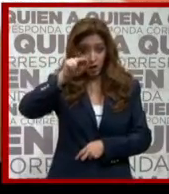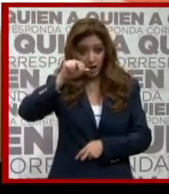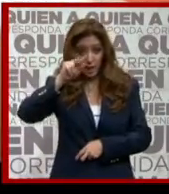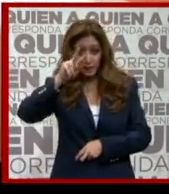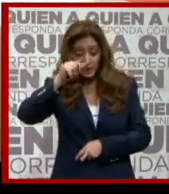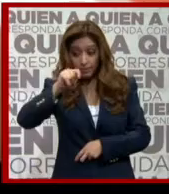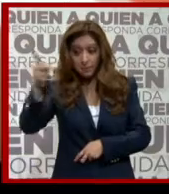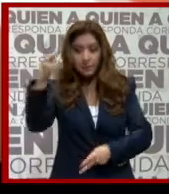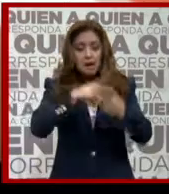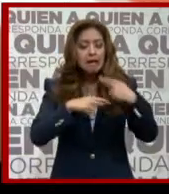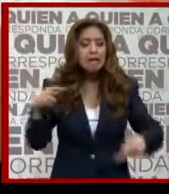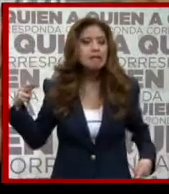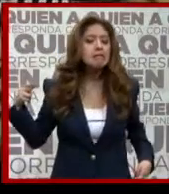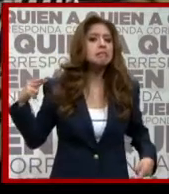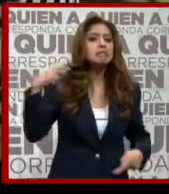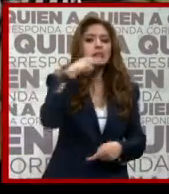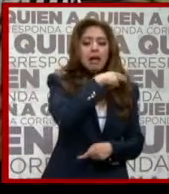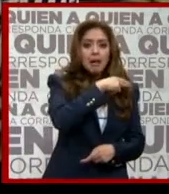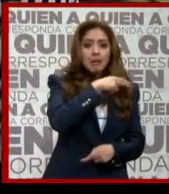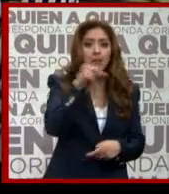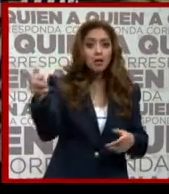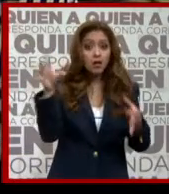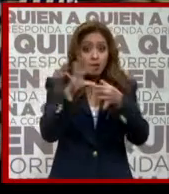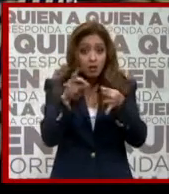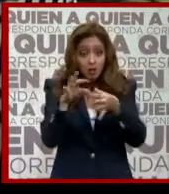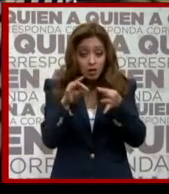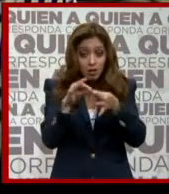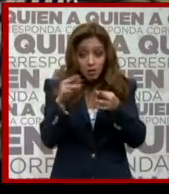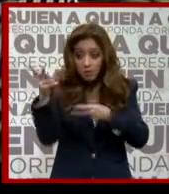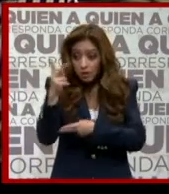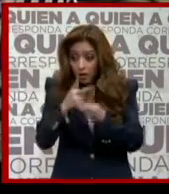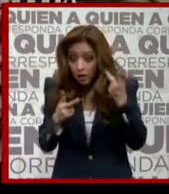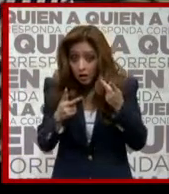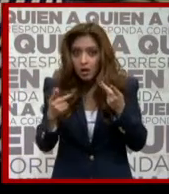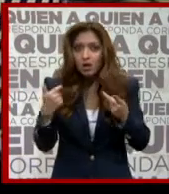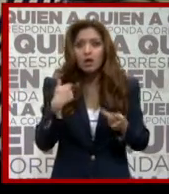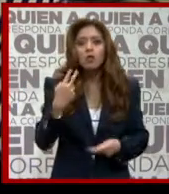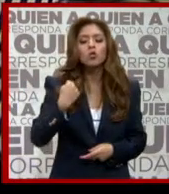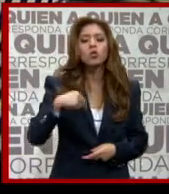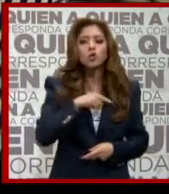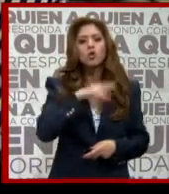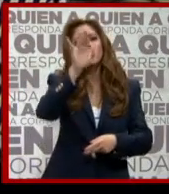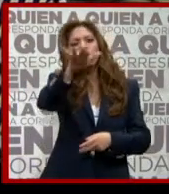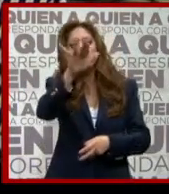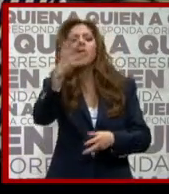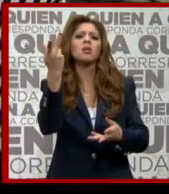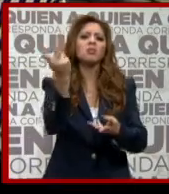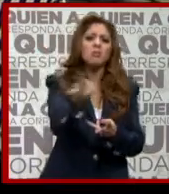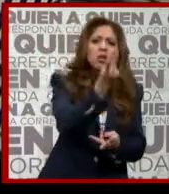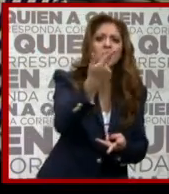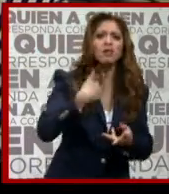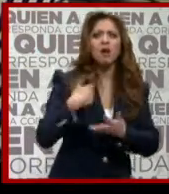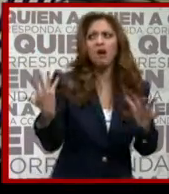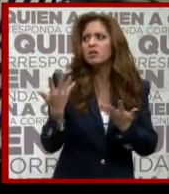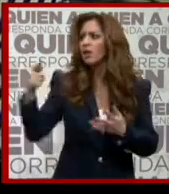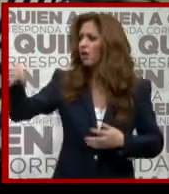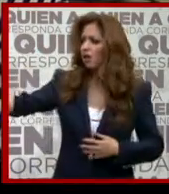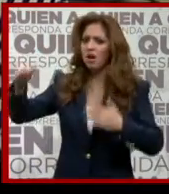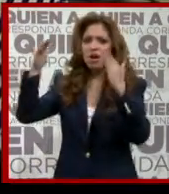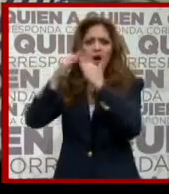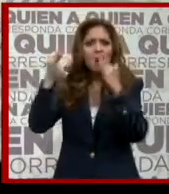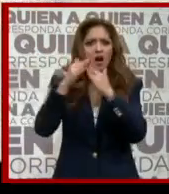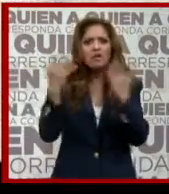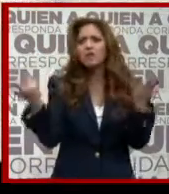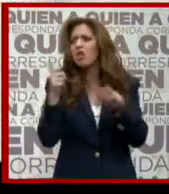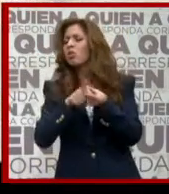rapidísimo. Entonces, al momento que nosotros vimos que llegó Infonavit, pues nos empezamos a acercar para ver qué íbamos a hacer, porque hay muchas personas que no tenían a